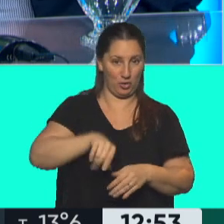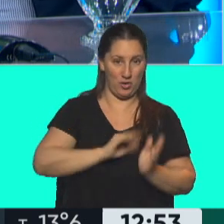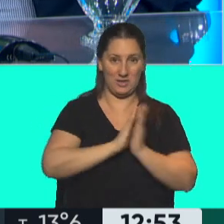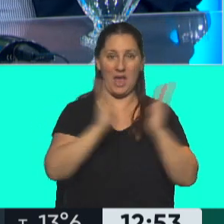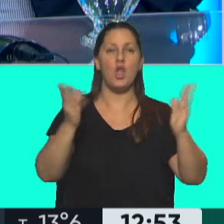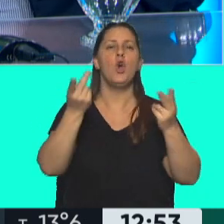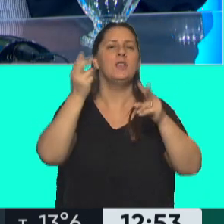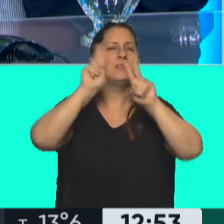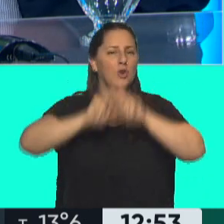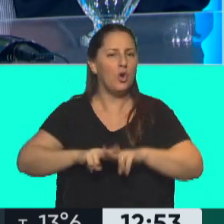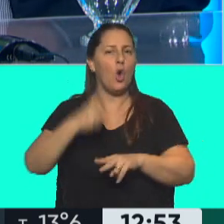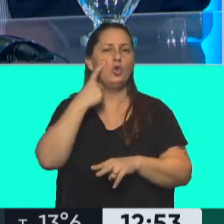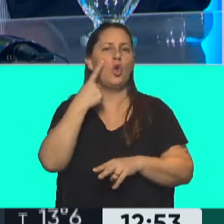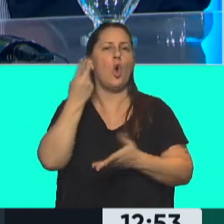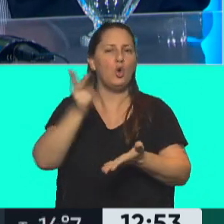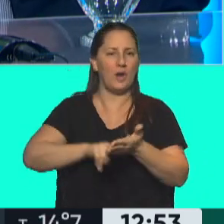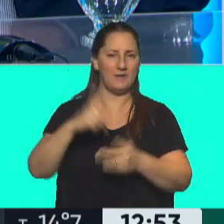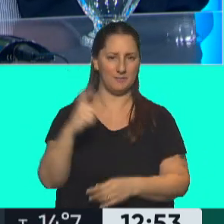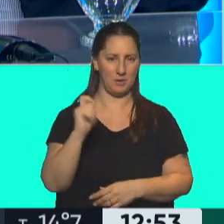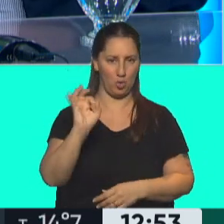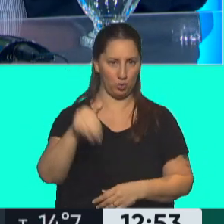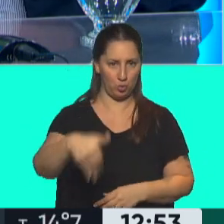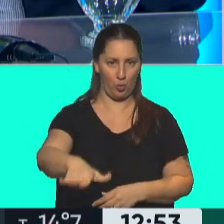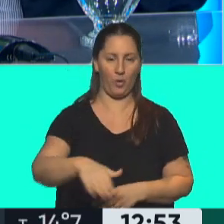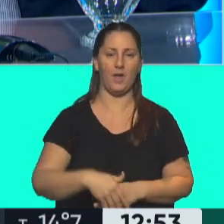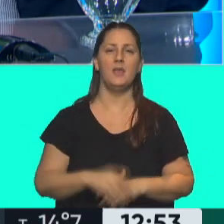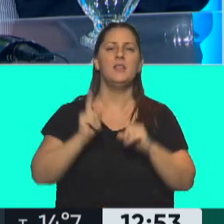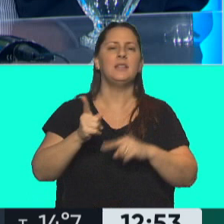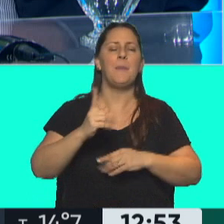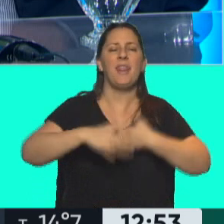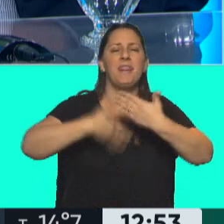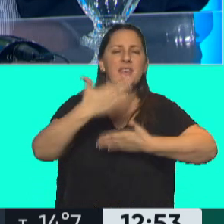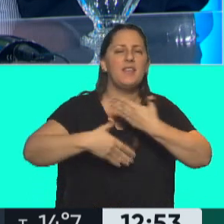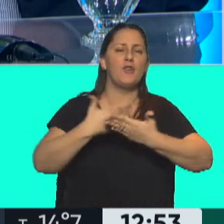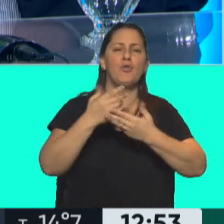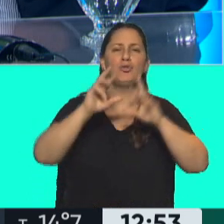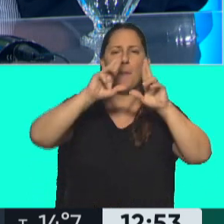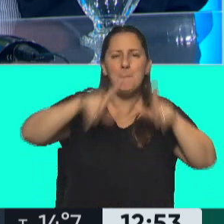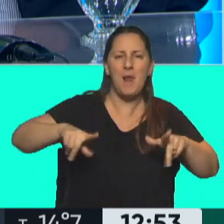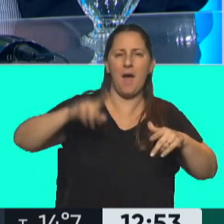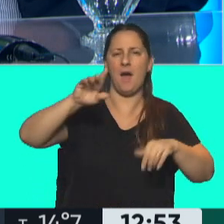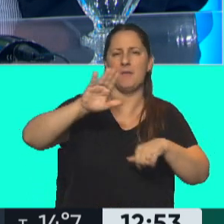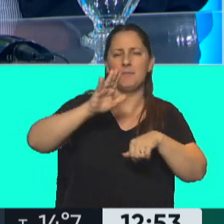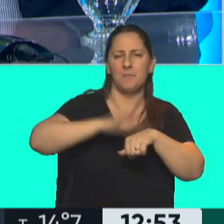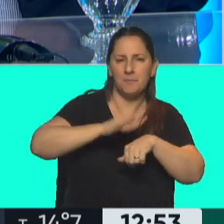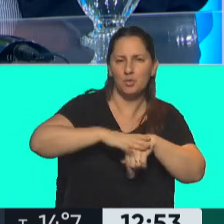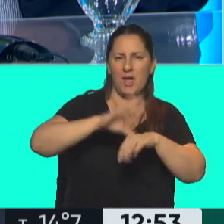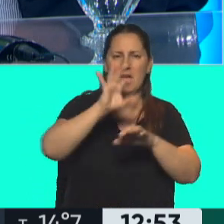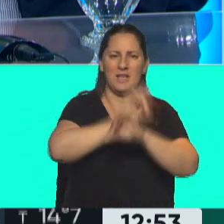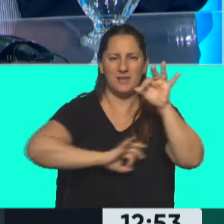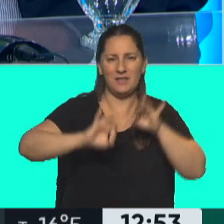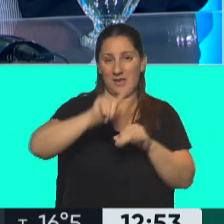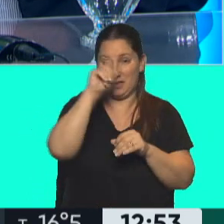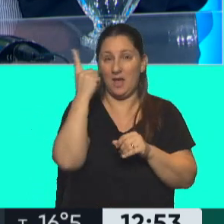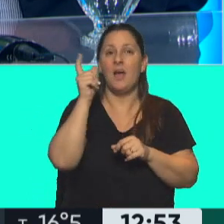revisión en octubre. Y después desarrollos vinculados con políticas públicas orientadas a la inclusión laboral